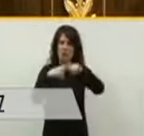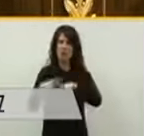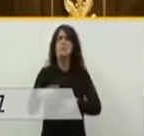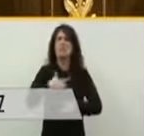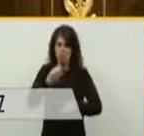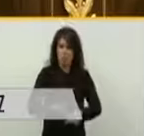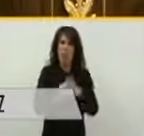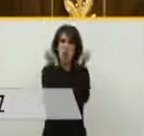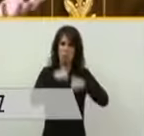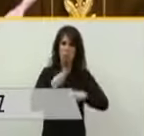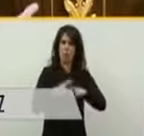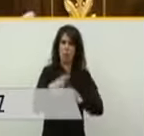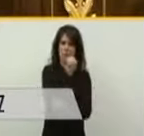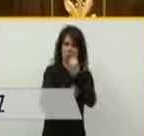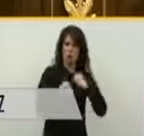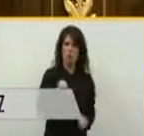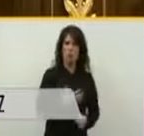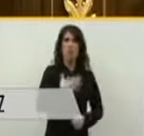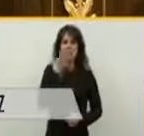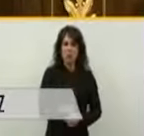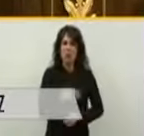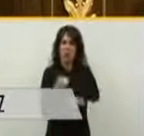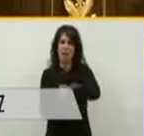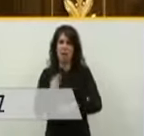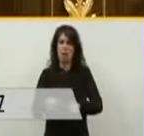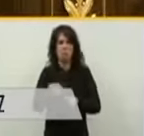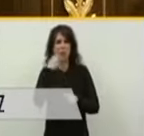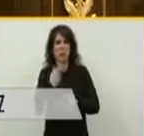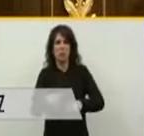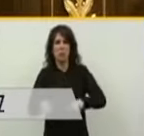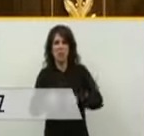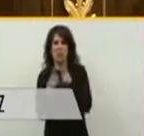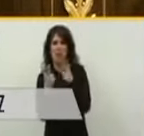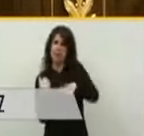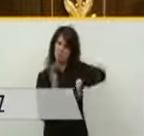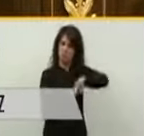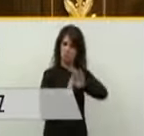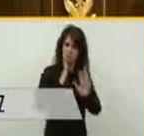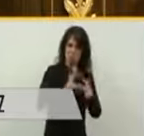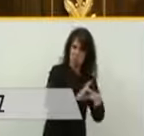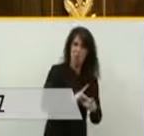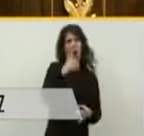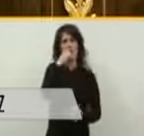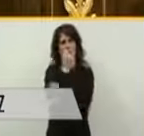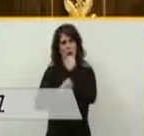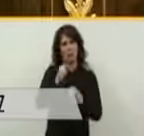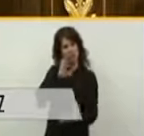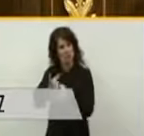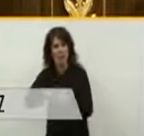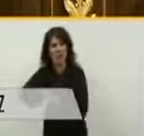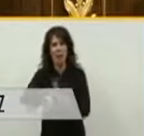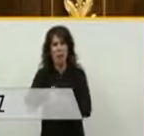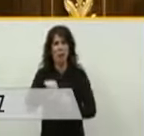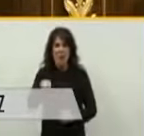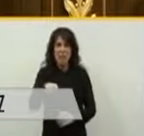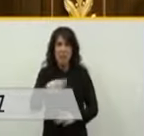económicas, diciendo que uno puede mirar a la izquierda para las políticas sociales y a las derechas para la política económica. Eso no es posible en política, señor